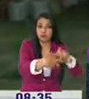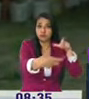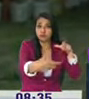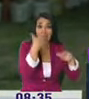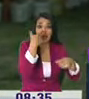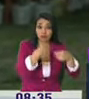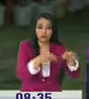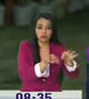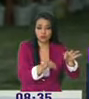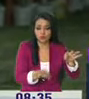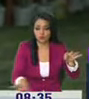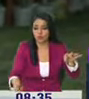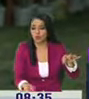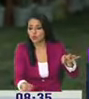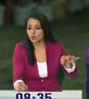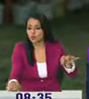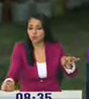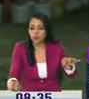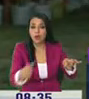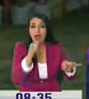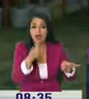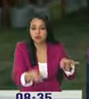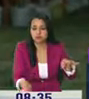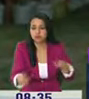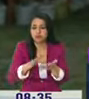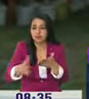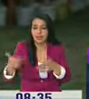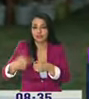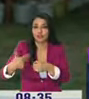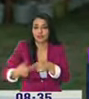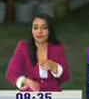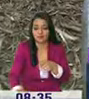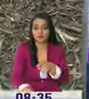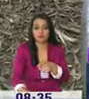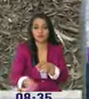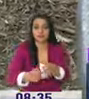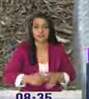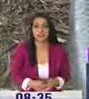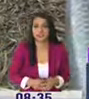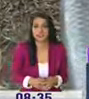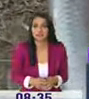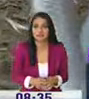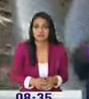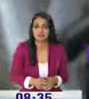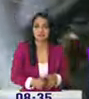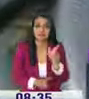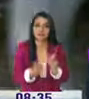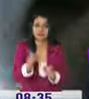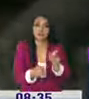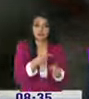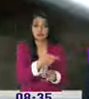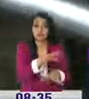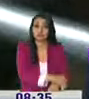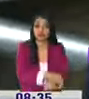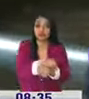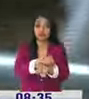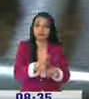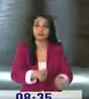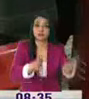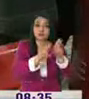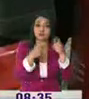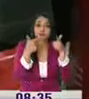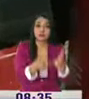tanquero hacia los bidones plásticos que encontramos en el interior de este inmueble. Los sospechosos fueron trasladados hasta la unidad de